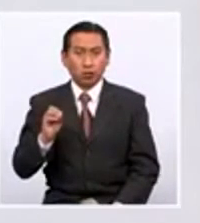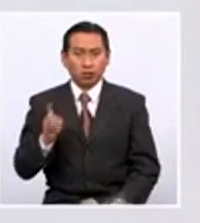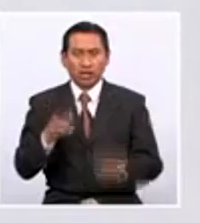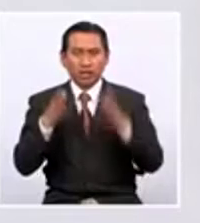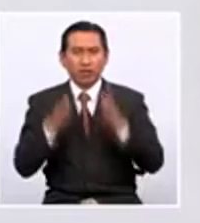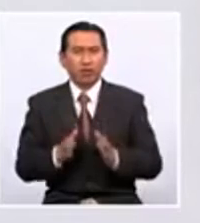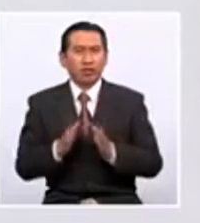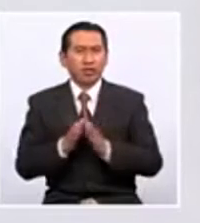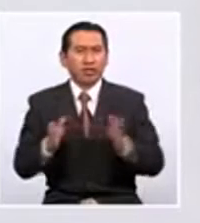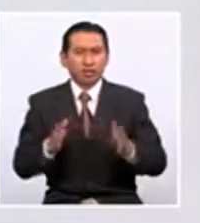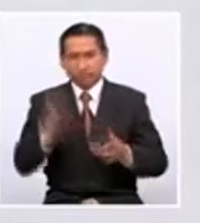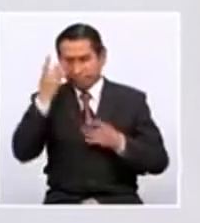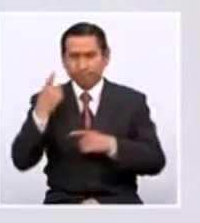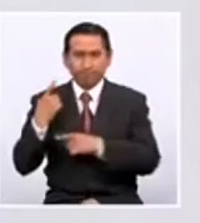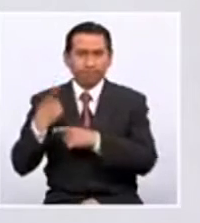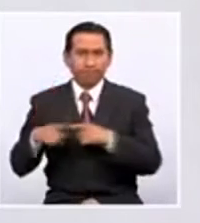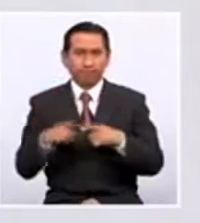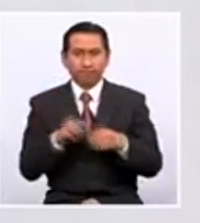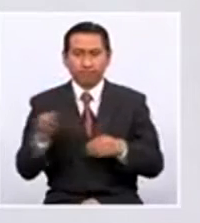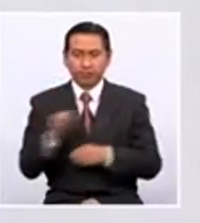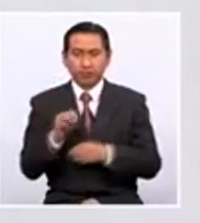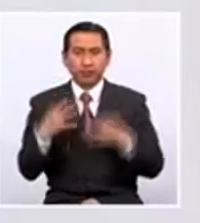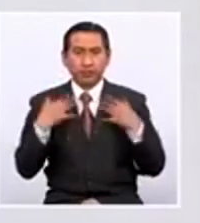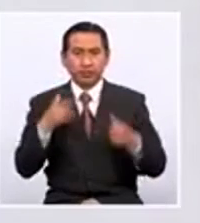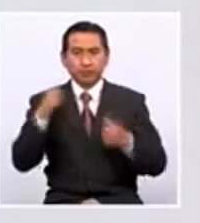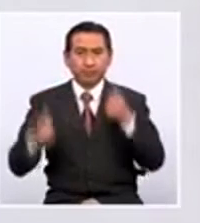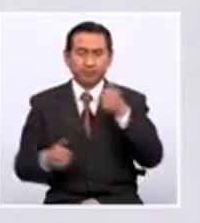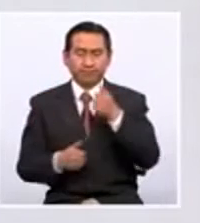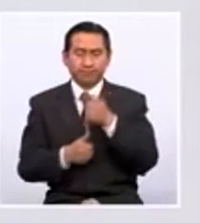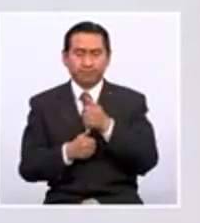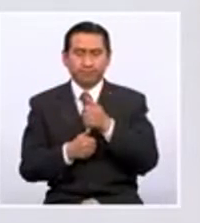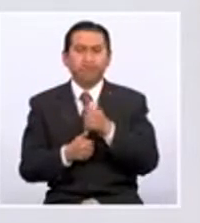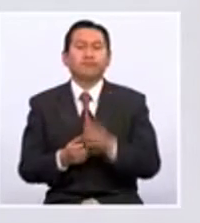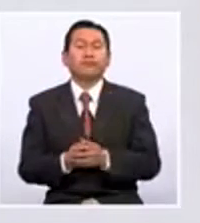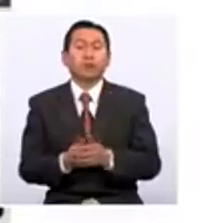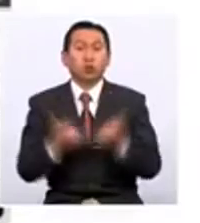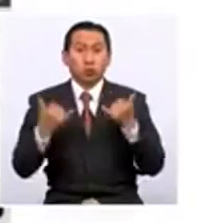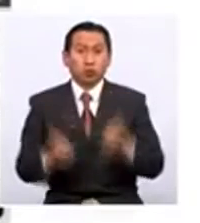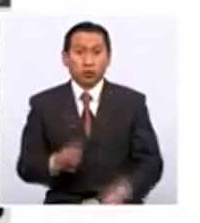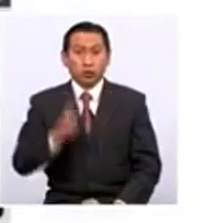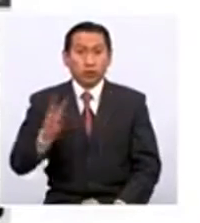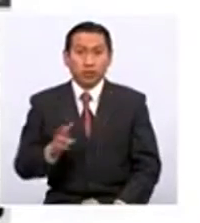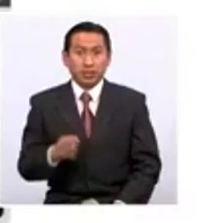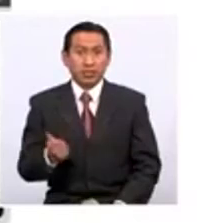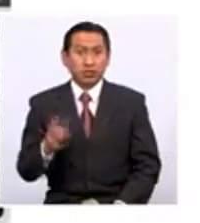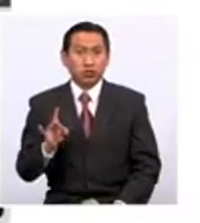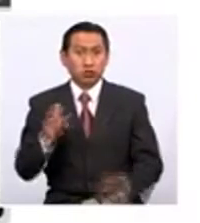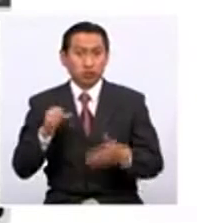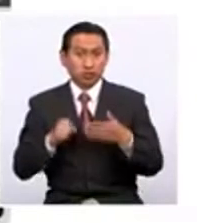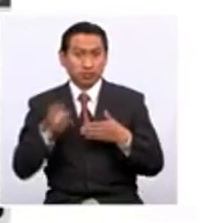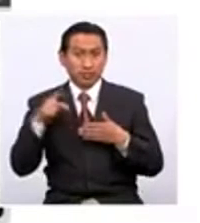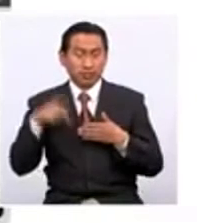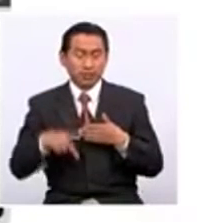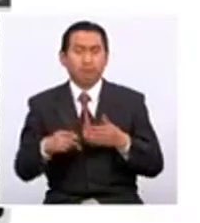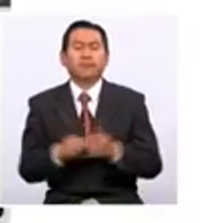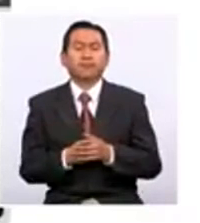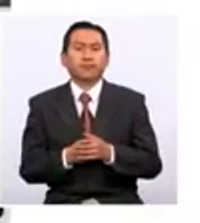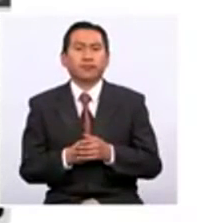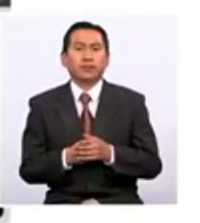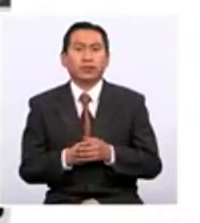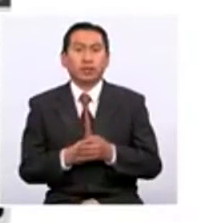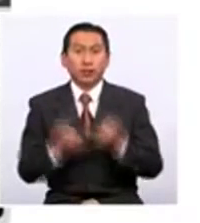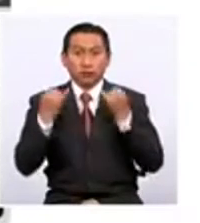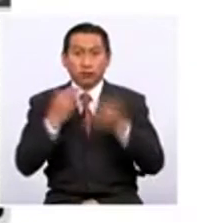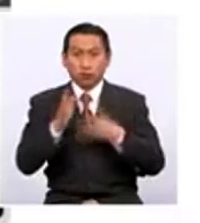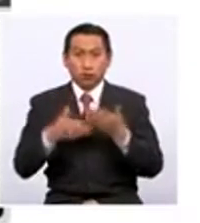director general de epidemiología del Ministerio de Salud. Hoy, viernes 18 de septiembre, compartimos